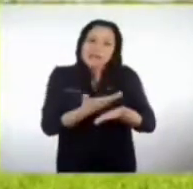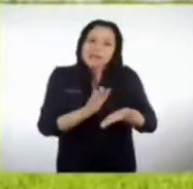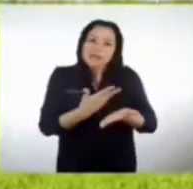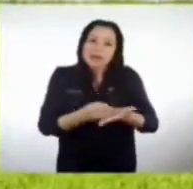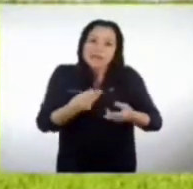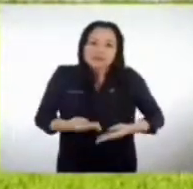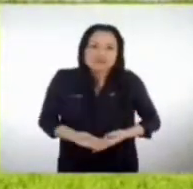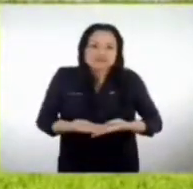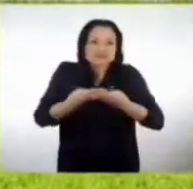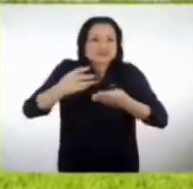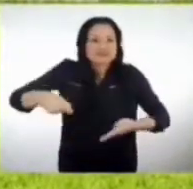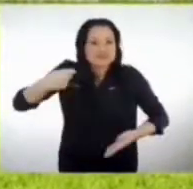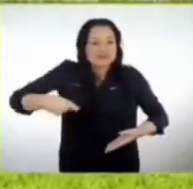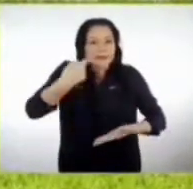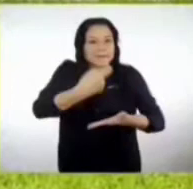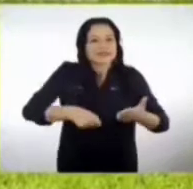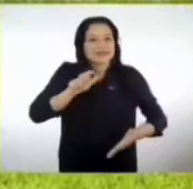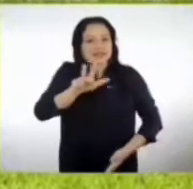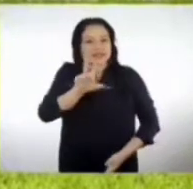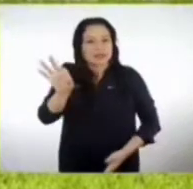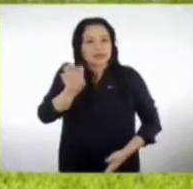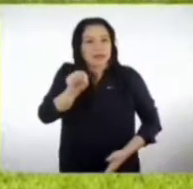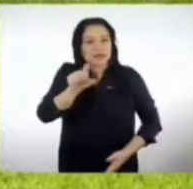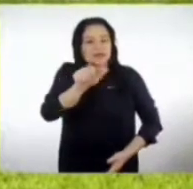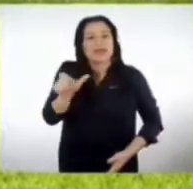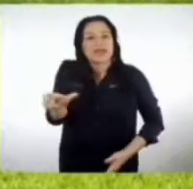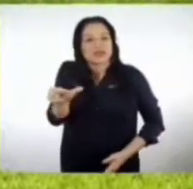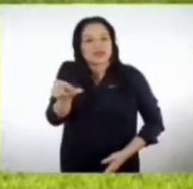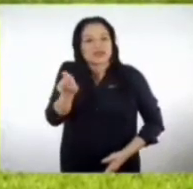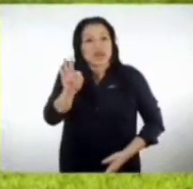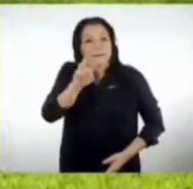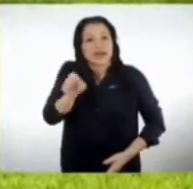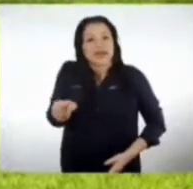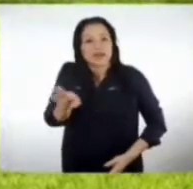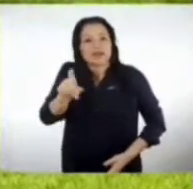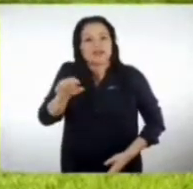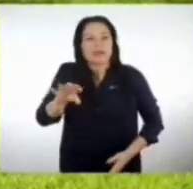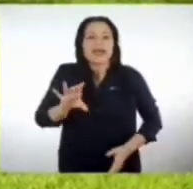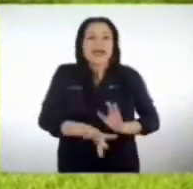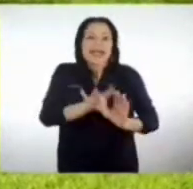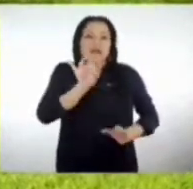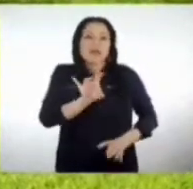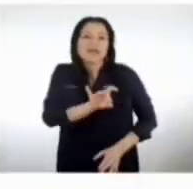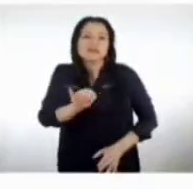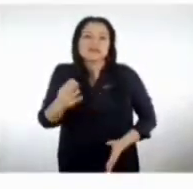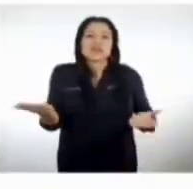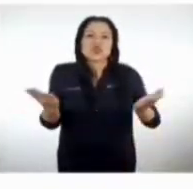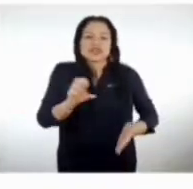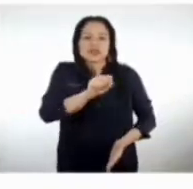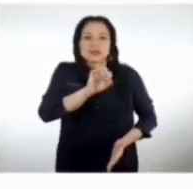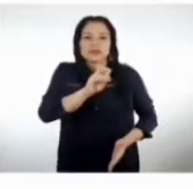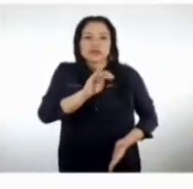china Junior Premium más parrilla con sistema de levante a solo 399 soles con 90. Exclusivo con tu CMR o débito del Banco